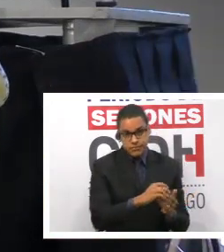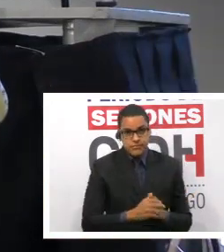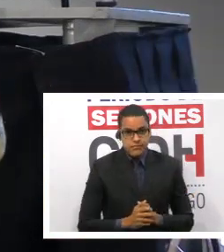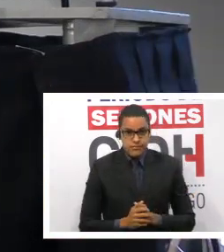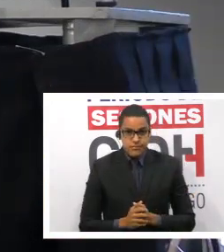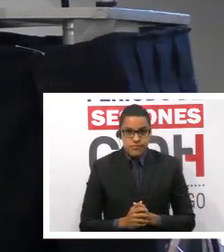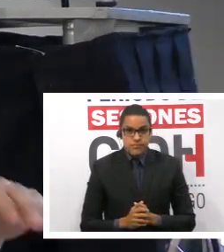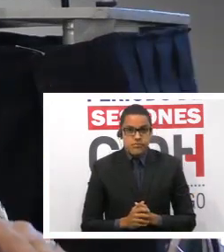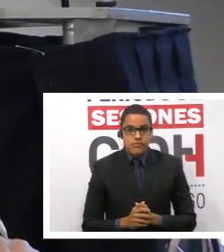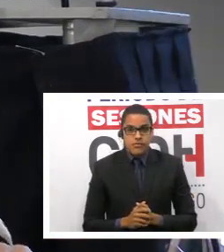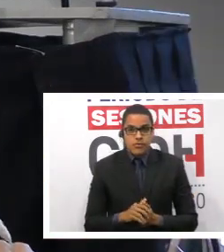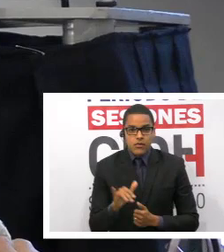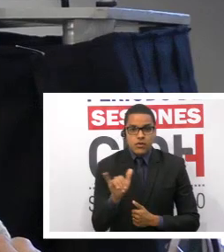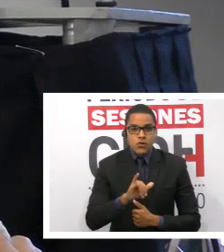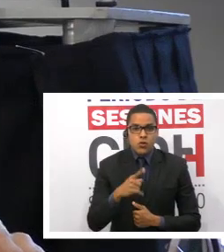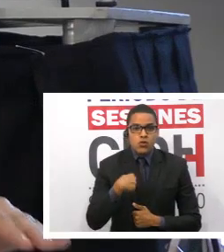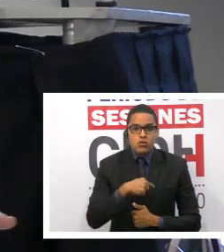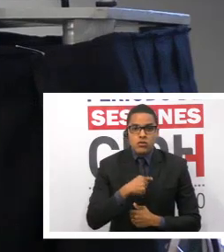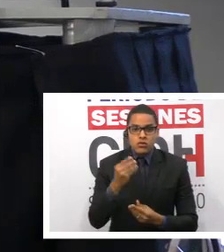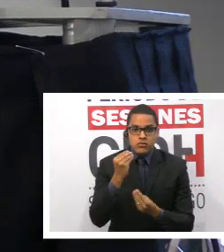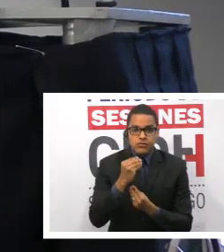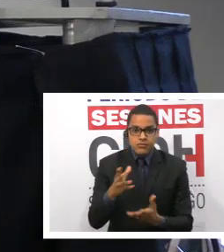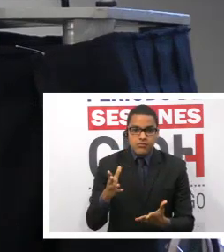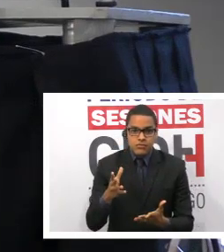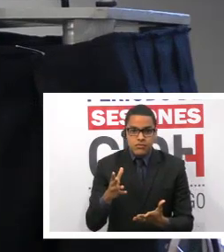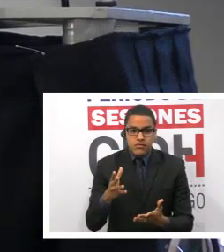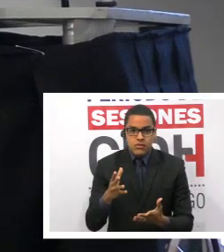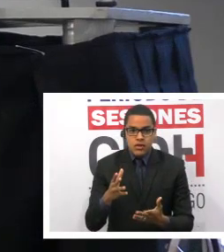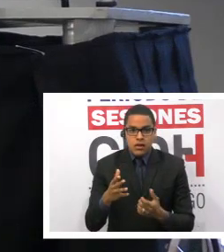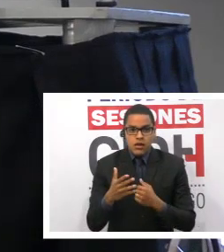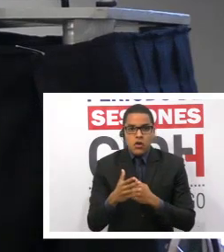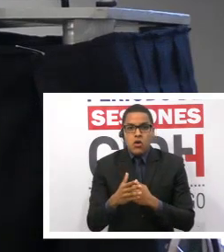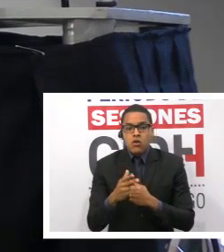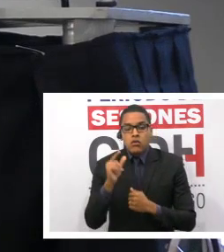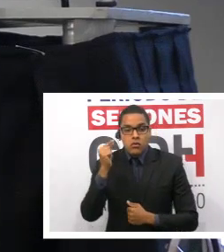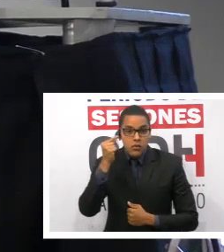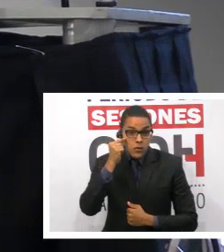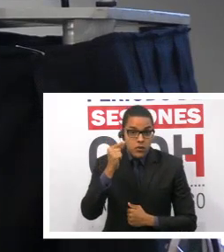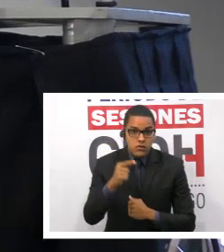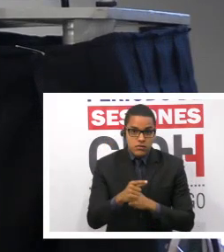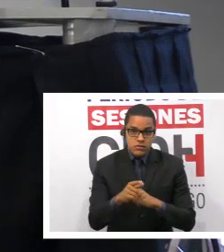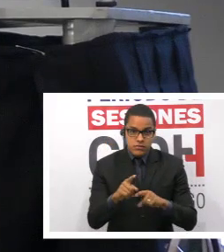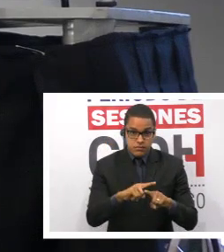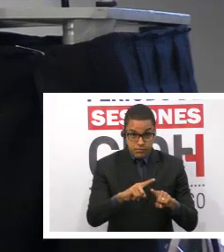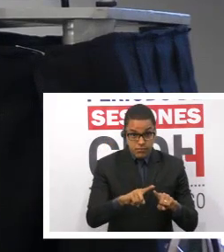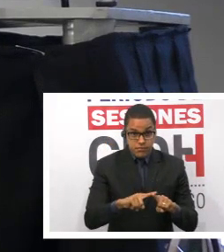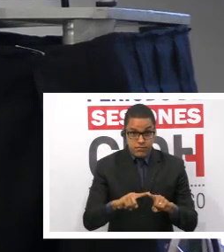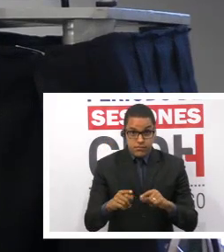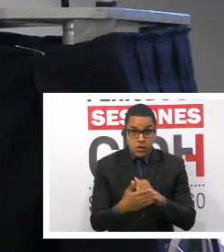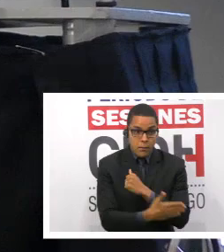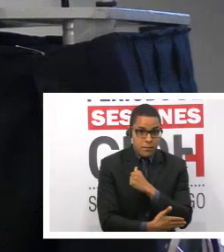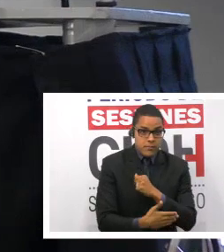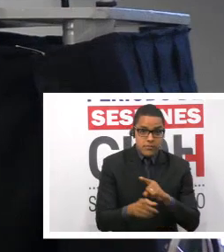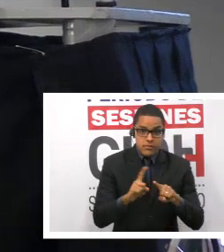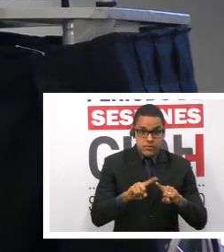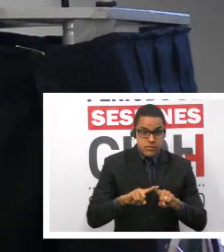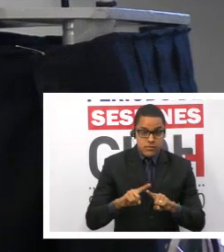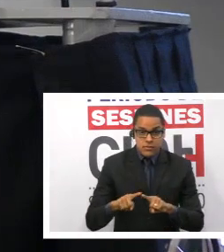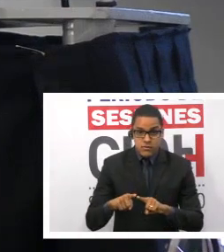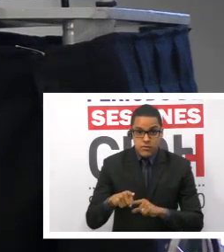que invite a las instituciones nacionales de derechos humanos de la región a implicarse en el monitoreo y la vigilancia de la política fiscal